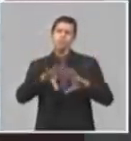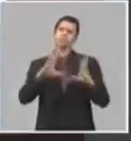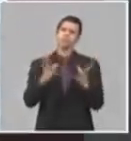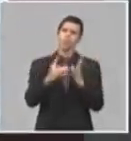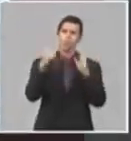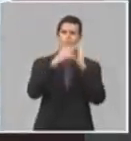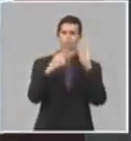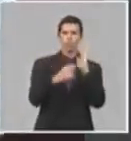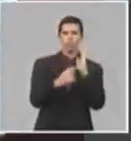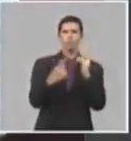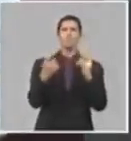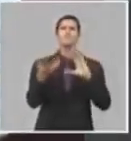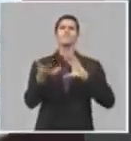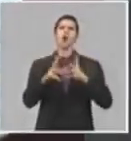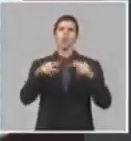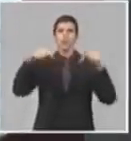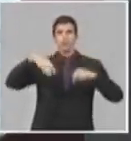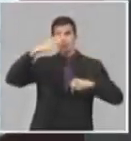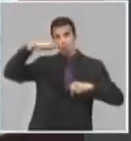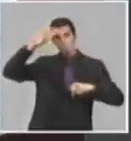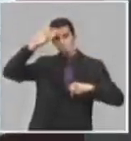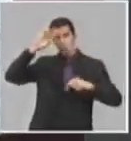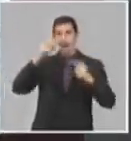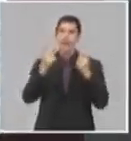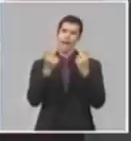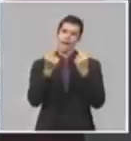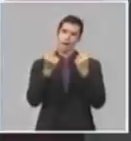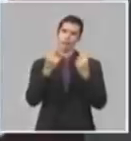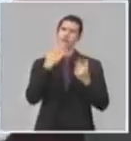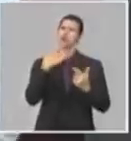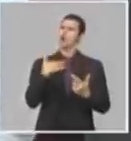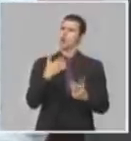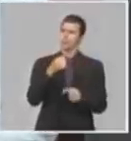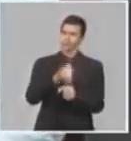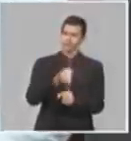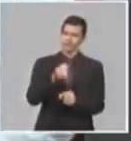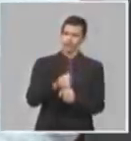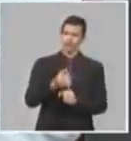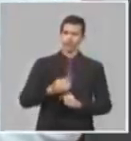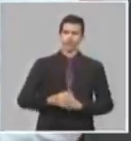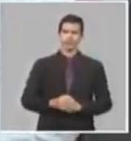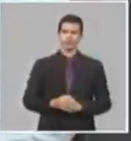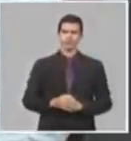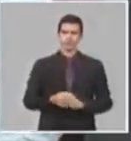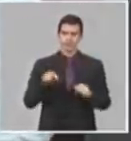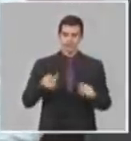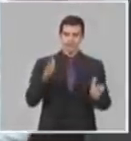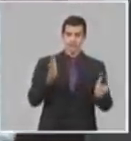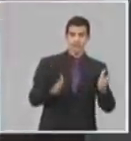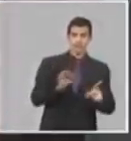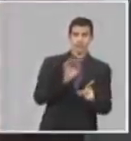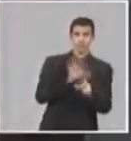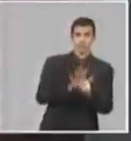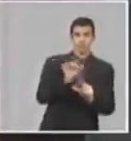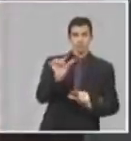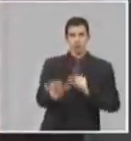Yo diría más que todo, ya estaríamos discutiendo los primeros resultados de la aplicación de la misma.